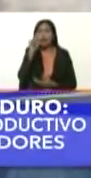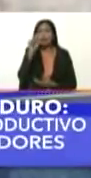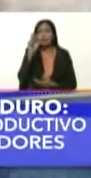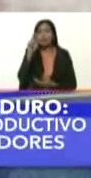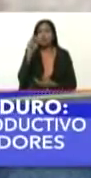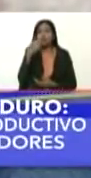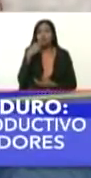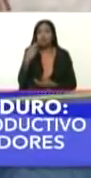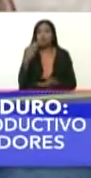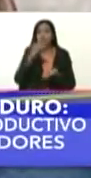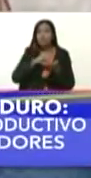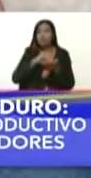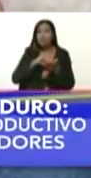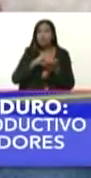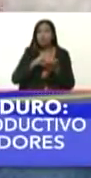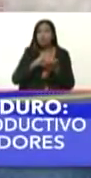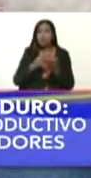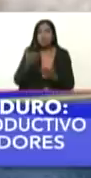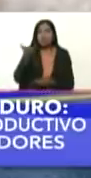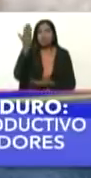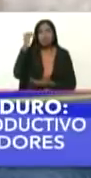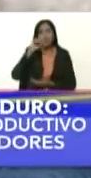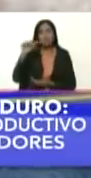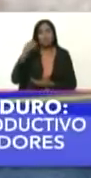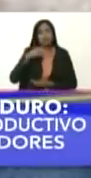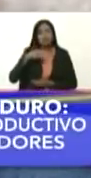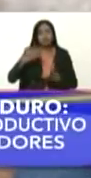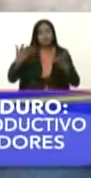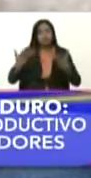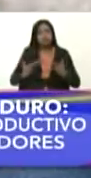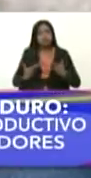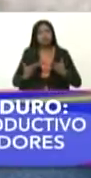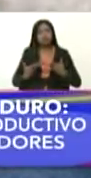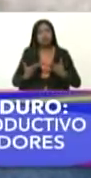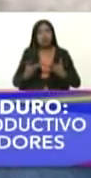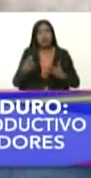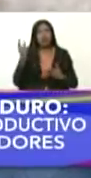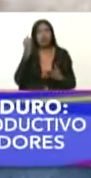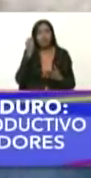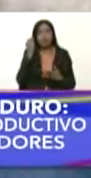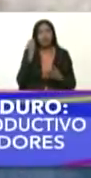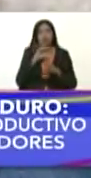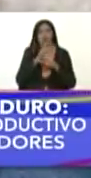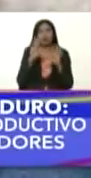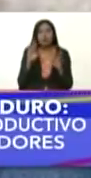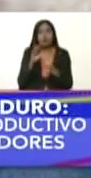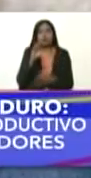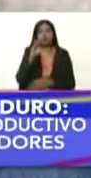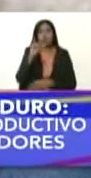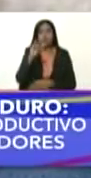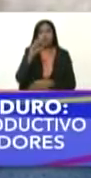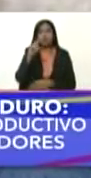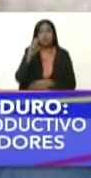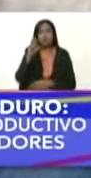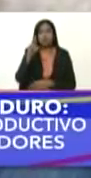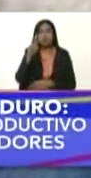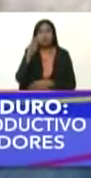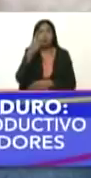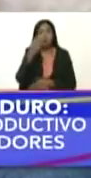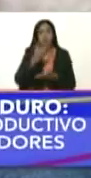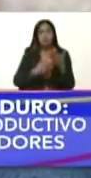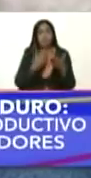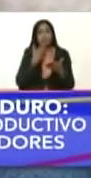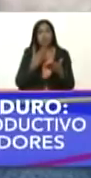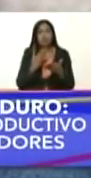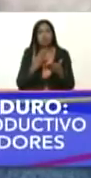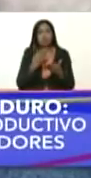ya en Sidor estamos aplicando eso. Desde la semana pasada empezamos a recibir a las mujeres, obviamente sidoristas también, que es el único requisito que pedimos